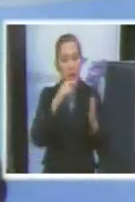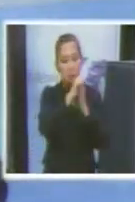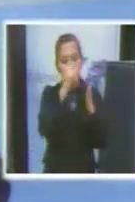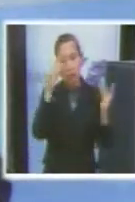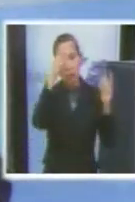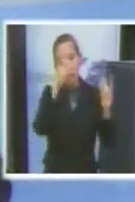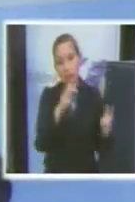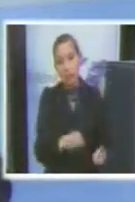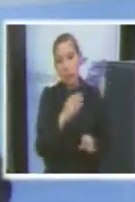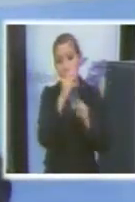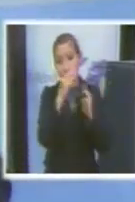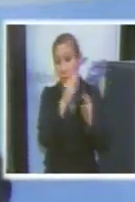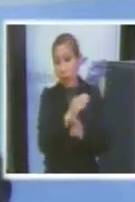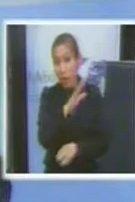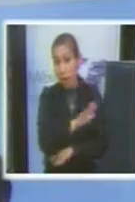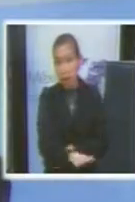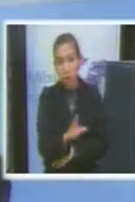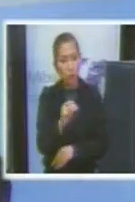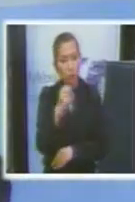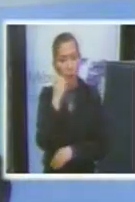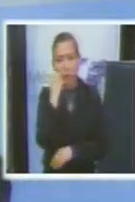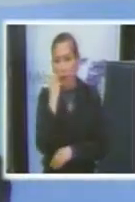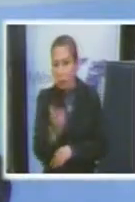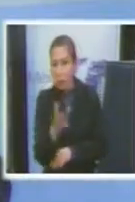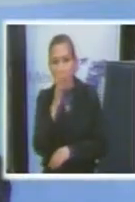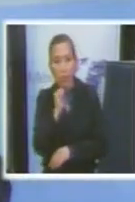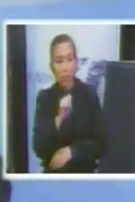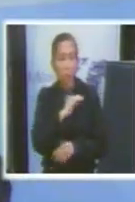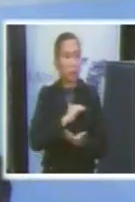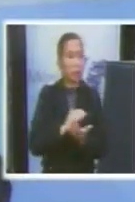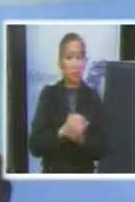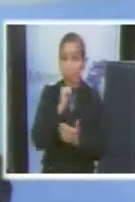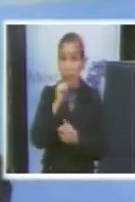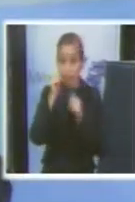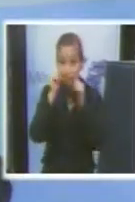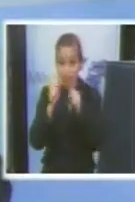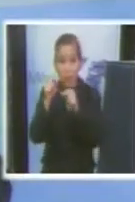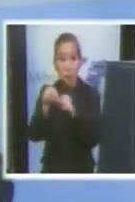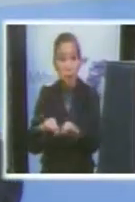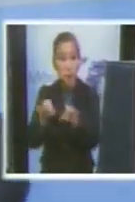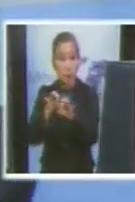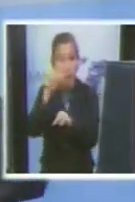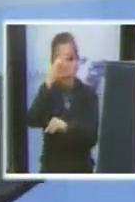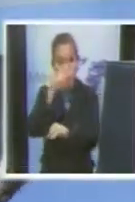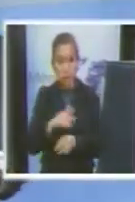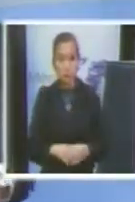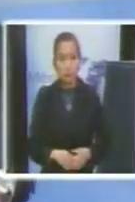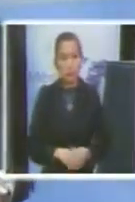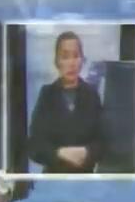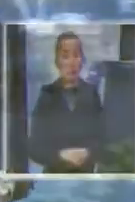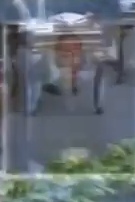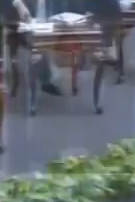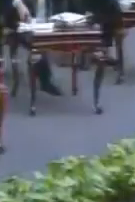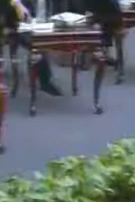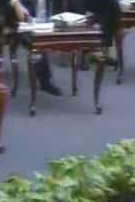global. No podemos ni queremos ignorarla de ninguna manera. Es una prioridad para México.